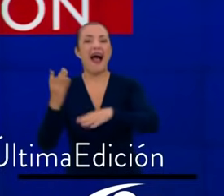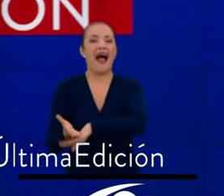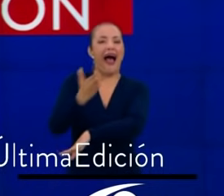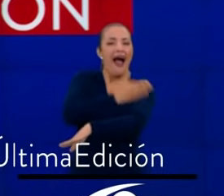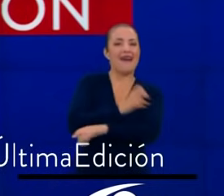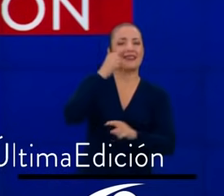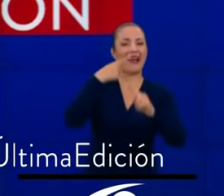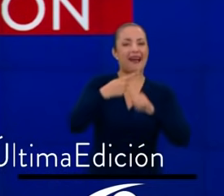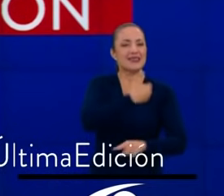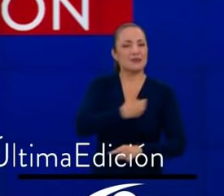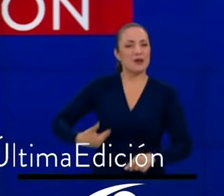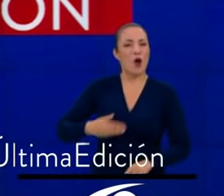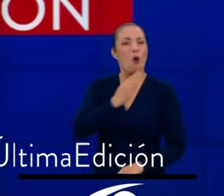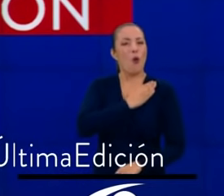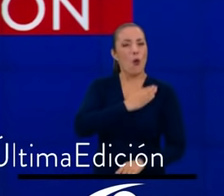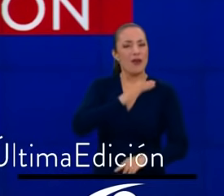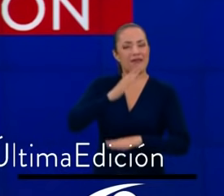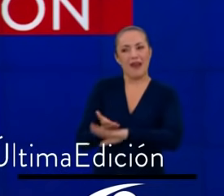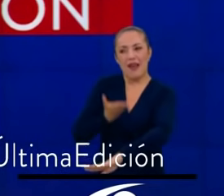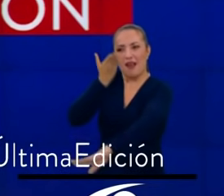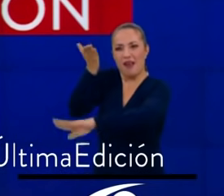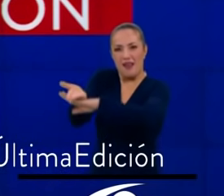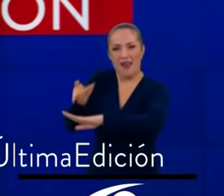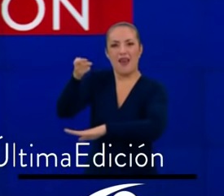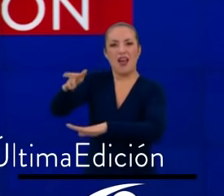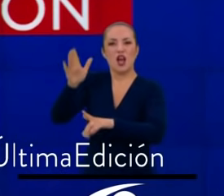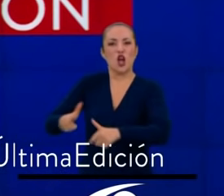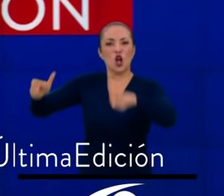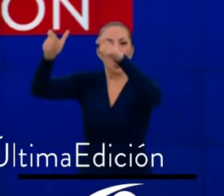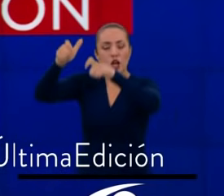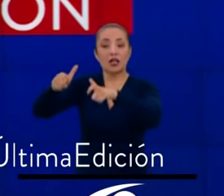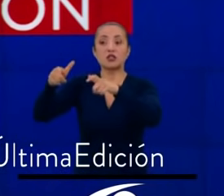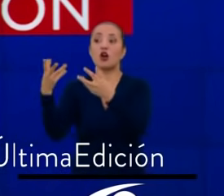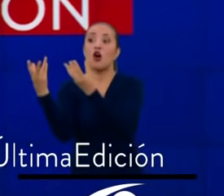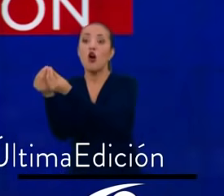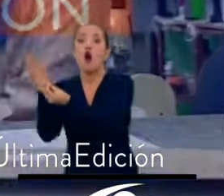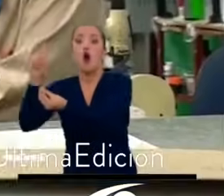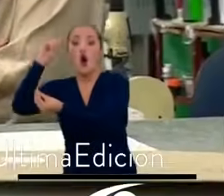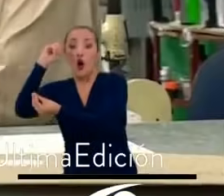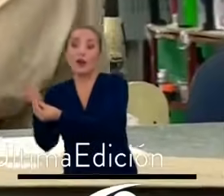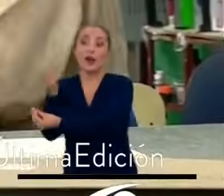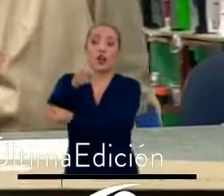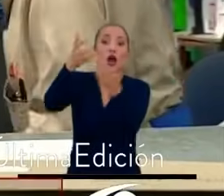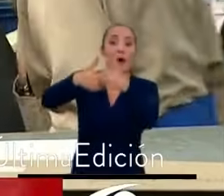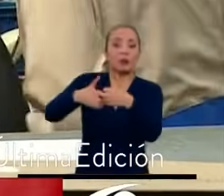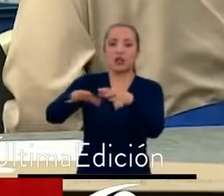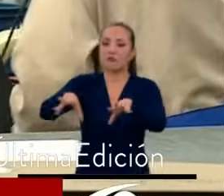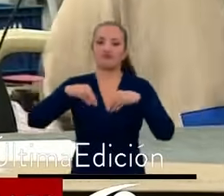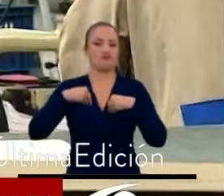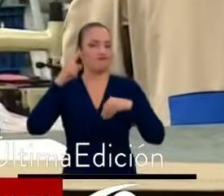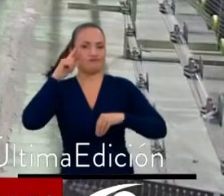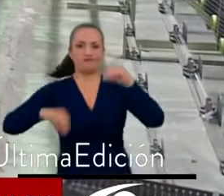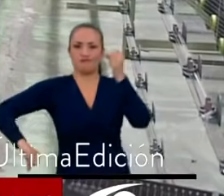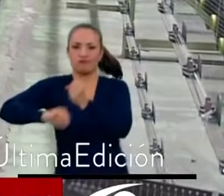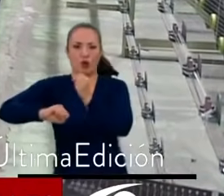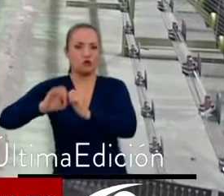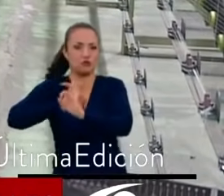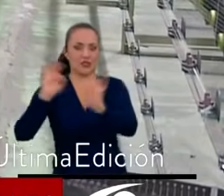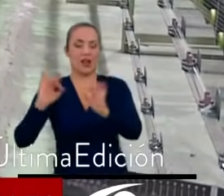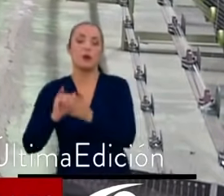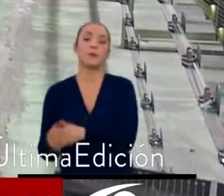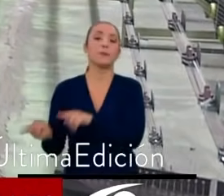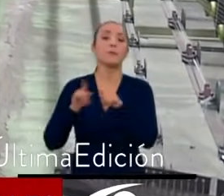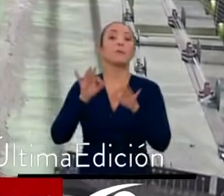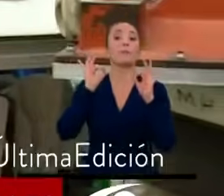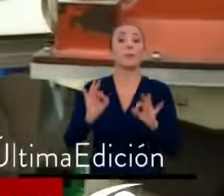Uribe, el cual no fue apoyado por el gobierno ni por los empresarios. La jornada laboral en Colombia está cerca de pasar